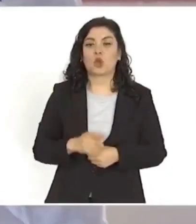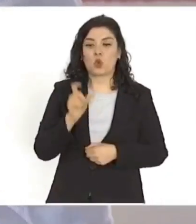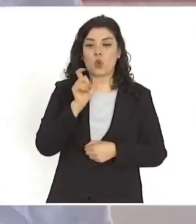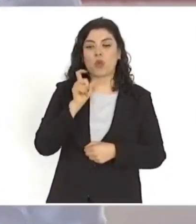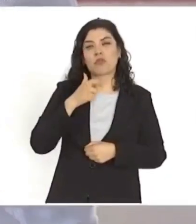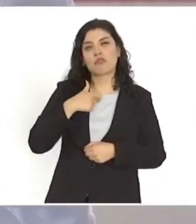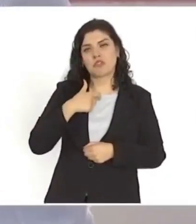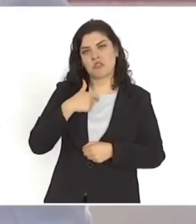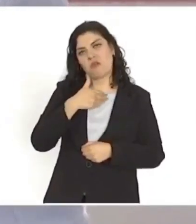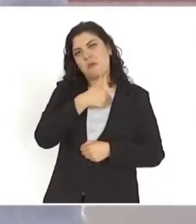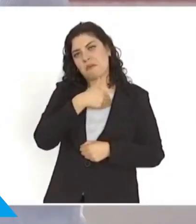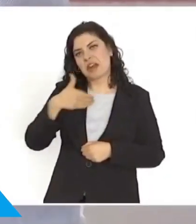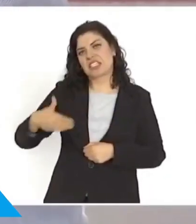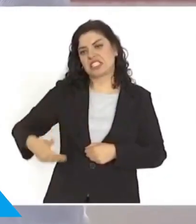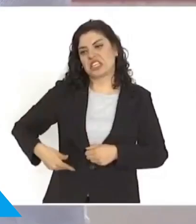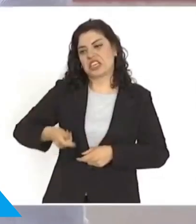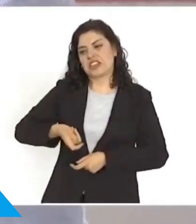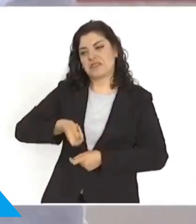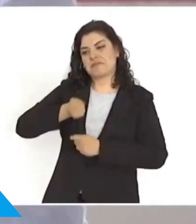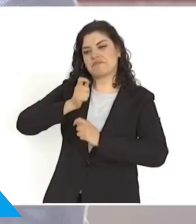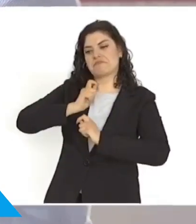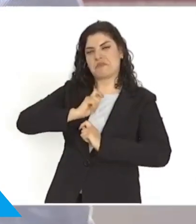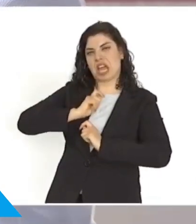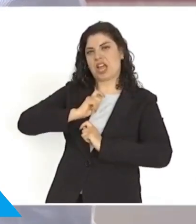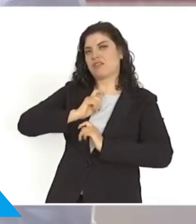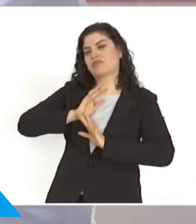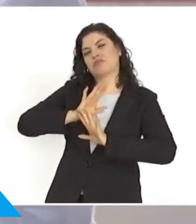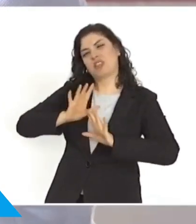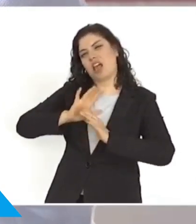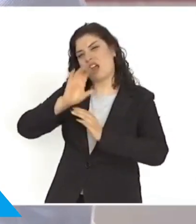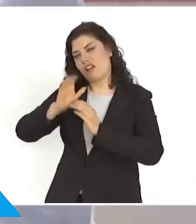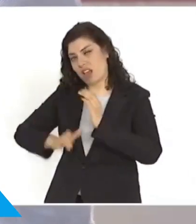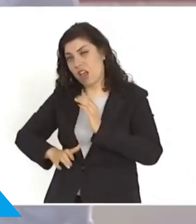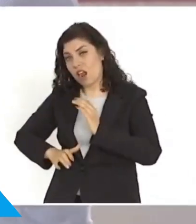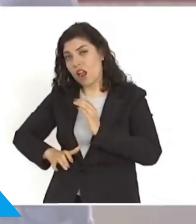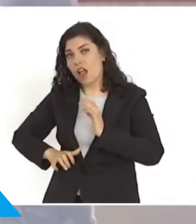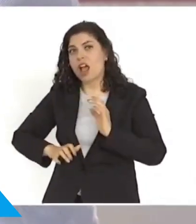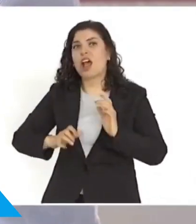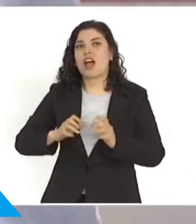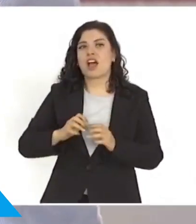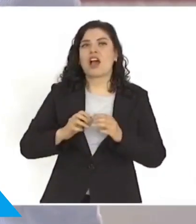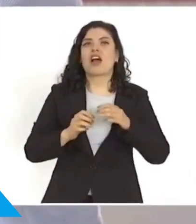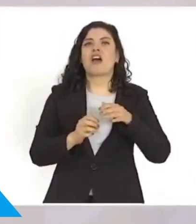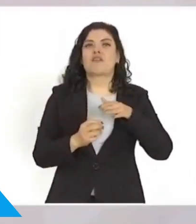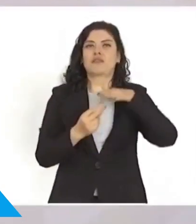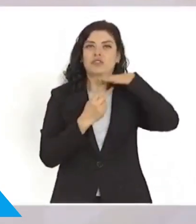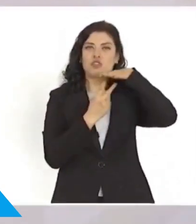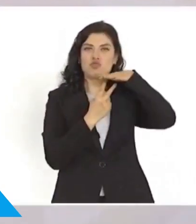mandato, el trolebús desde Chalco hasta